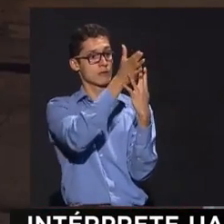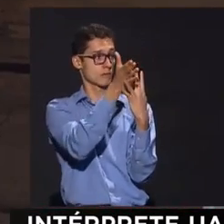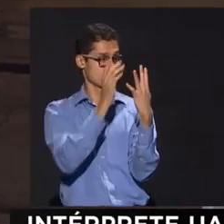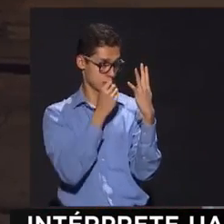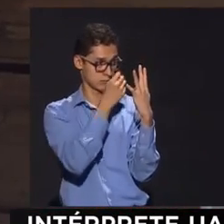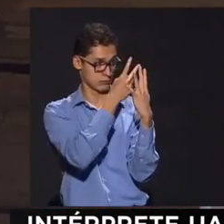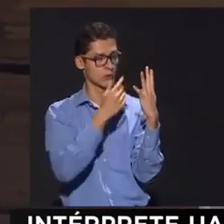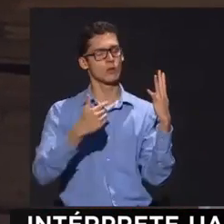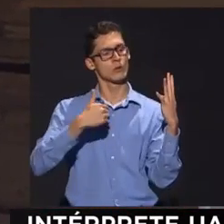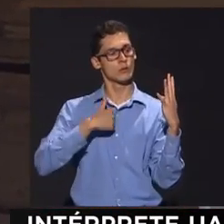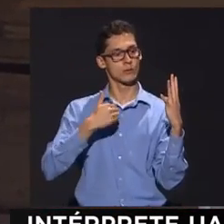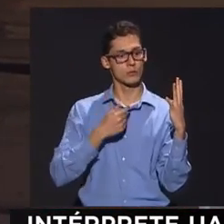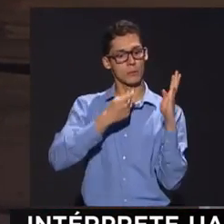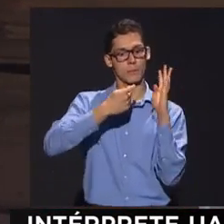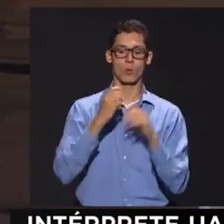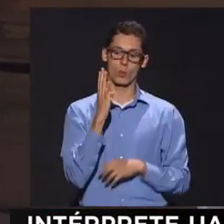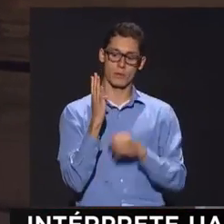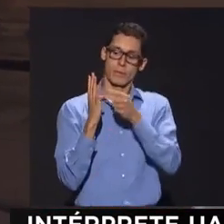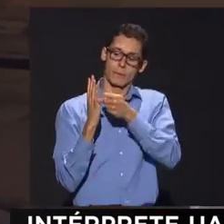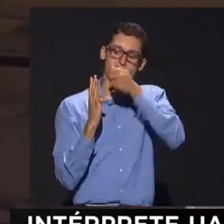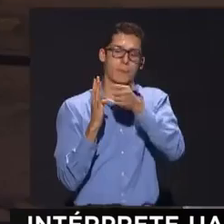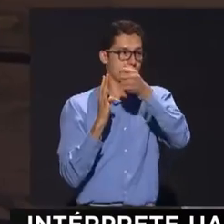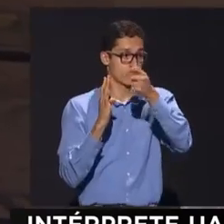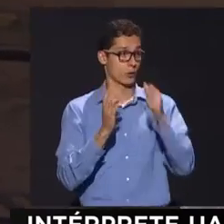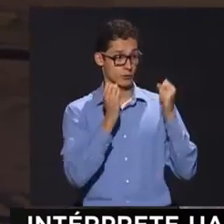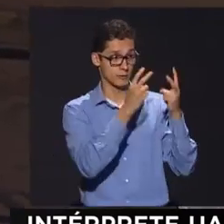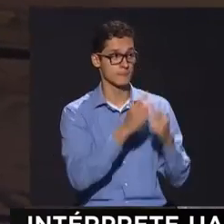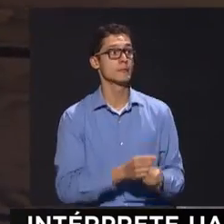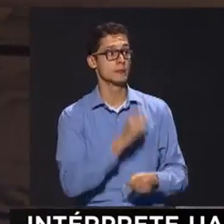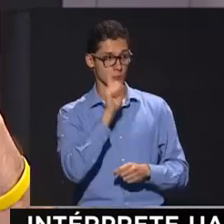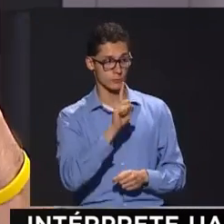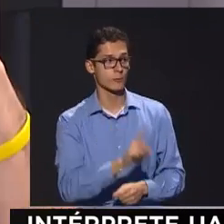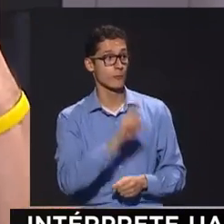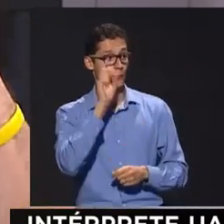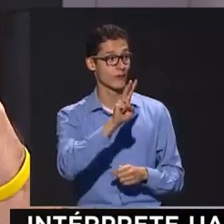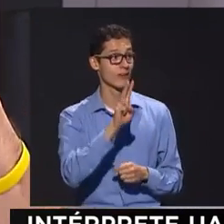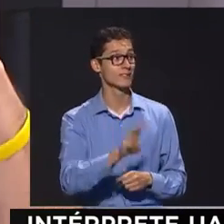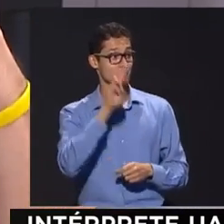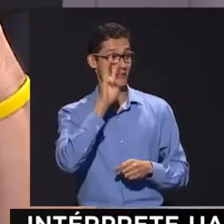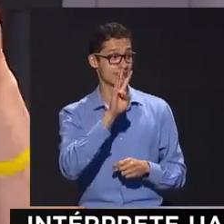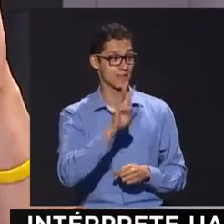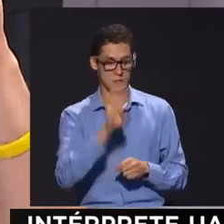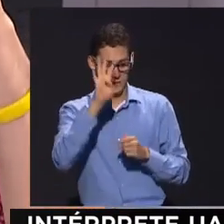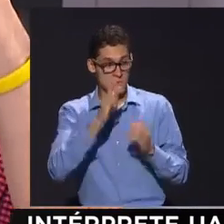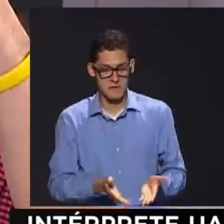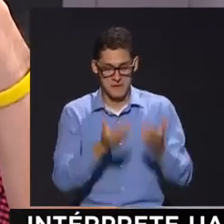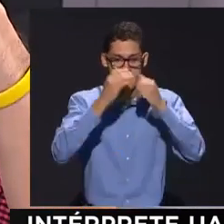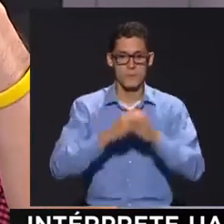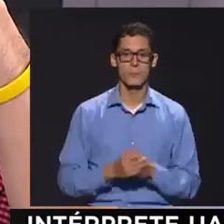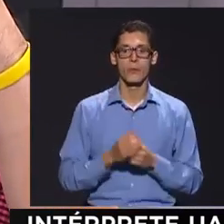y yo cual las cosas cuento 1 2 3 y